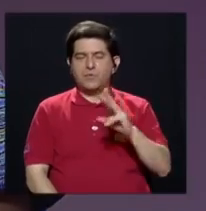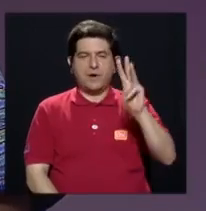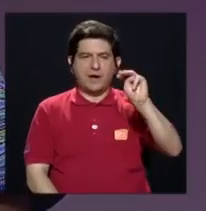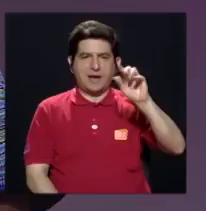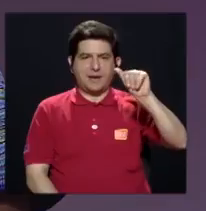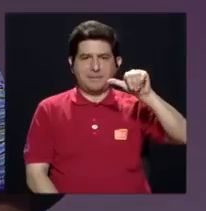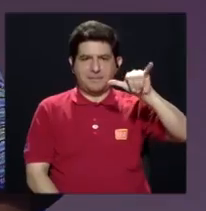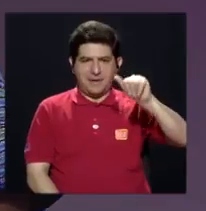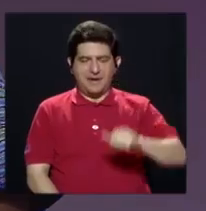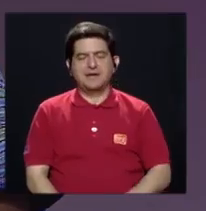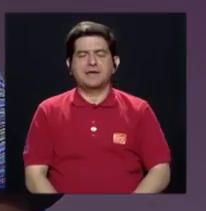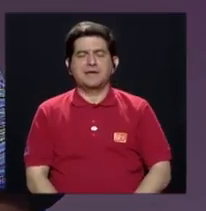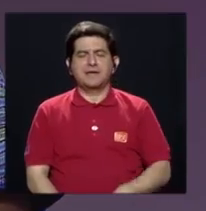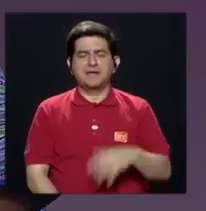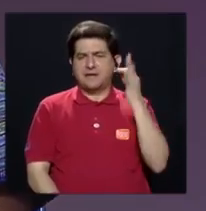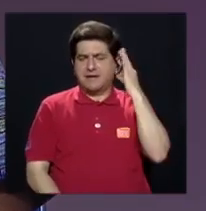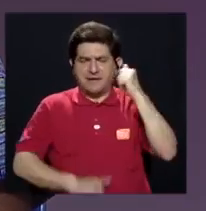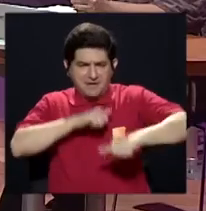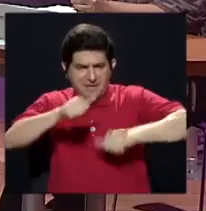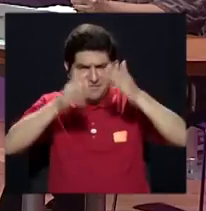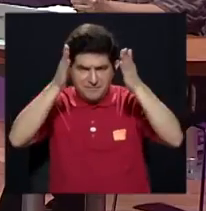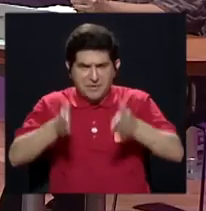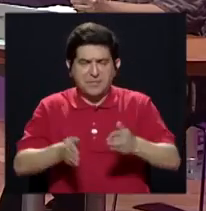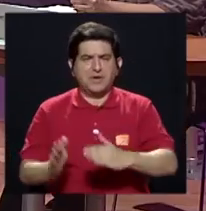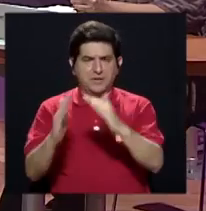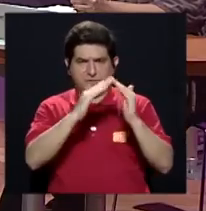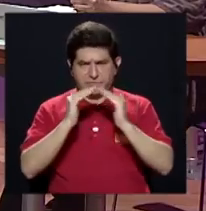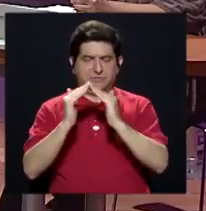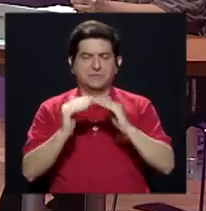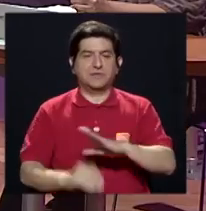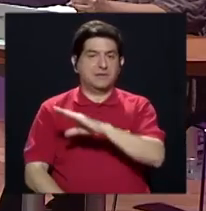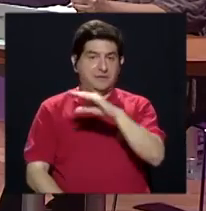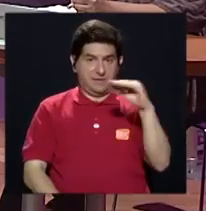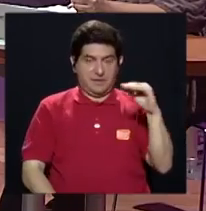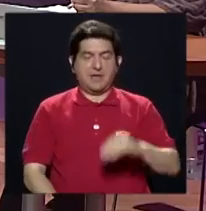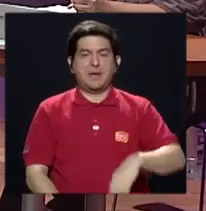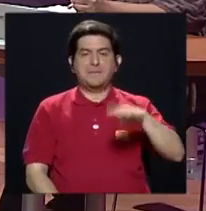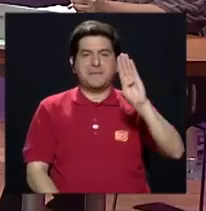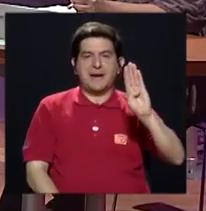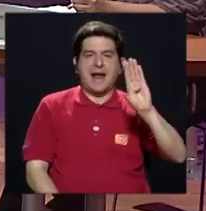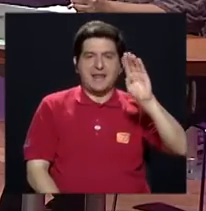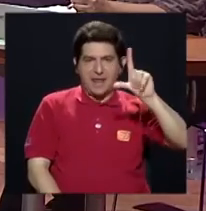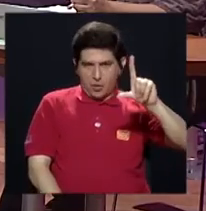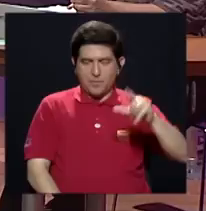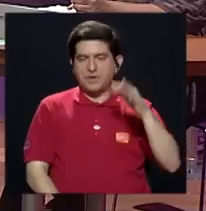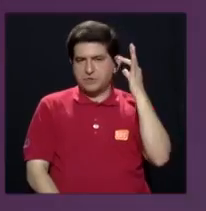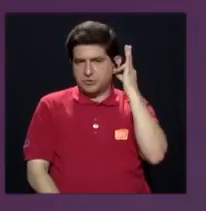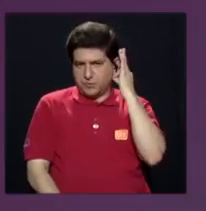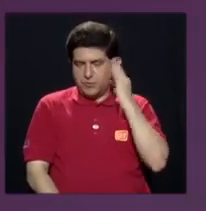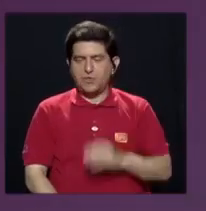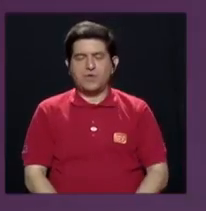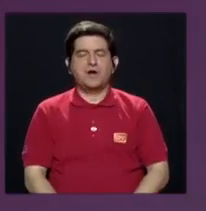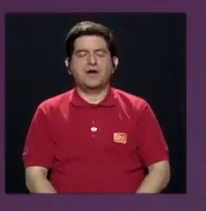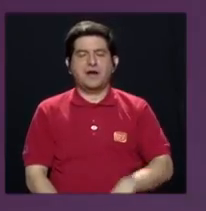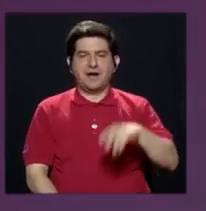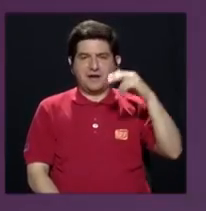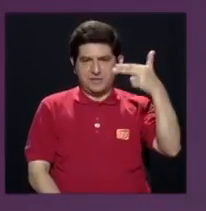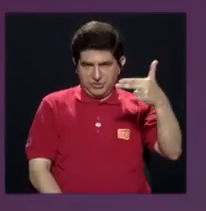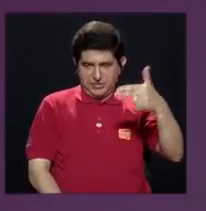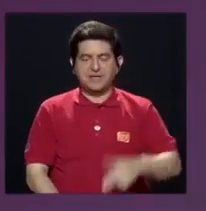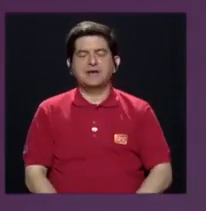shinka feminista comunitaria y también con bernarda López mujer chinca feminista